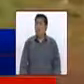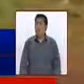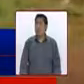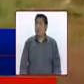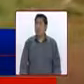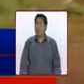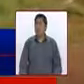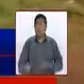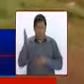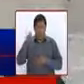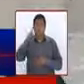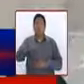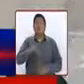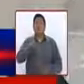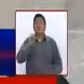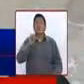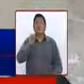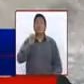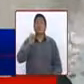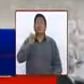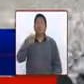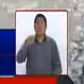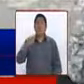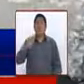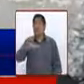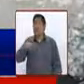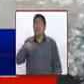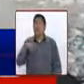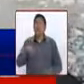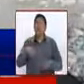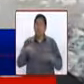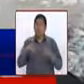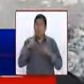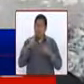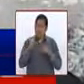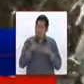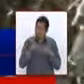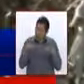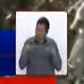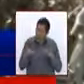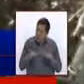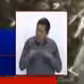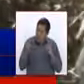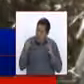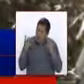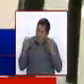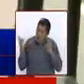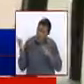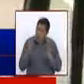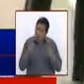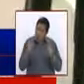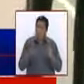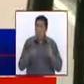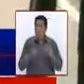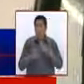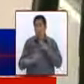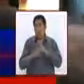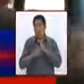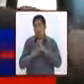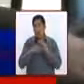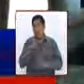El complejo fronterizo de Pisiga pertenece al municipio de Zavalla. Es uno de los puntos más concurrentes para el transporte de carga